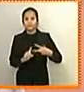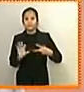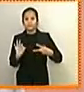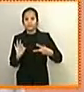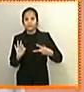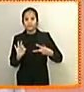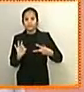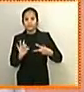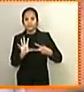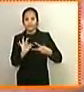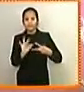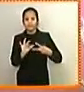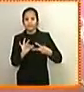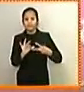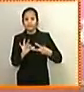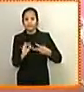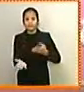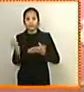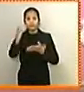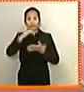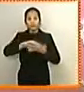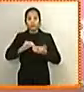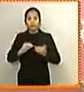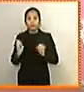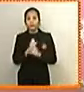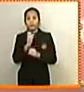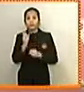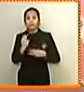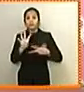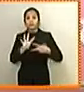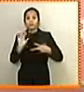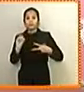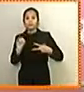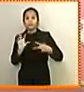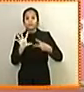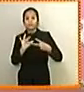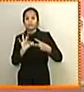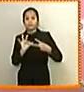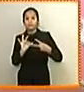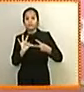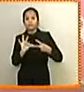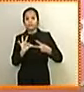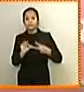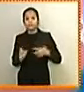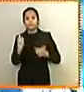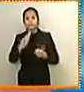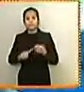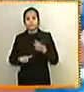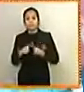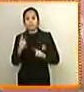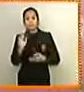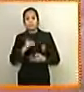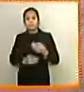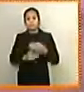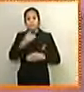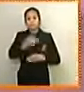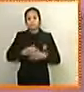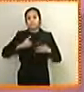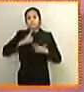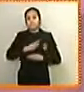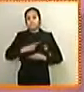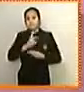9, segundo número ganador, 19. Y los dos números premiados, 40 y 19. Amigos, continuamos la diversión